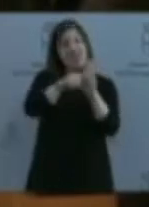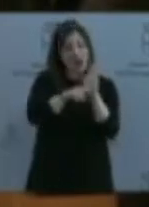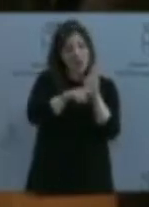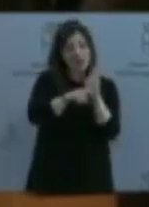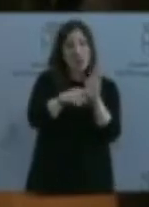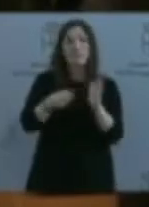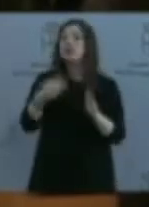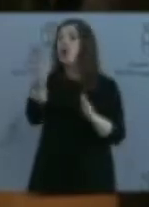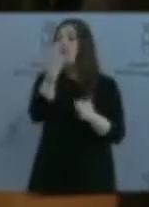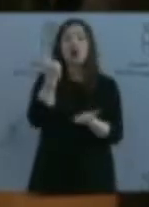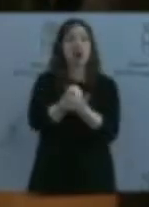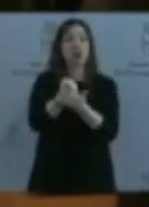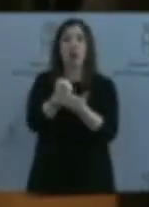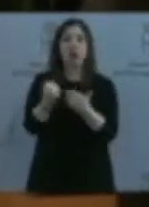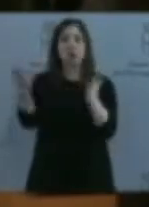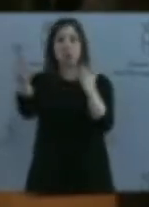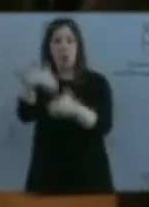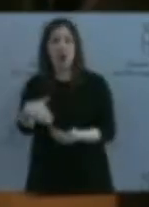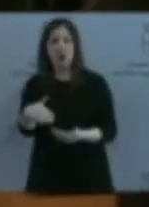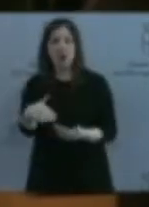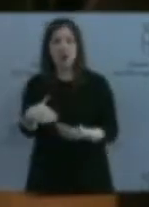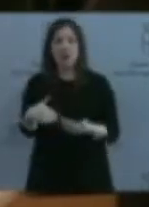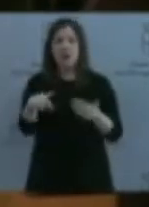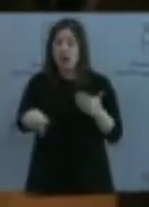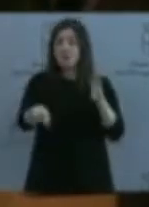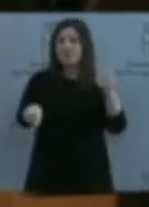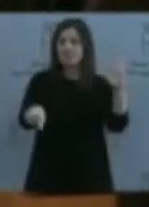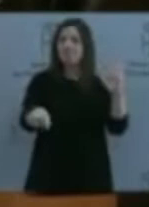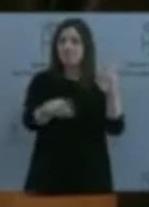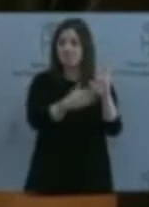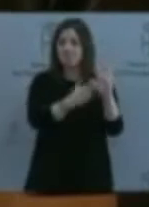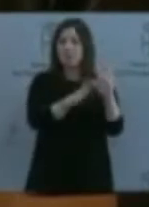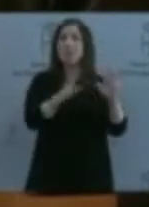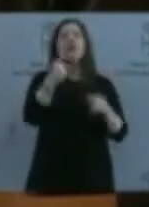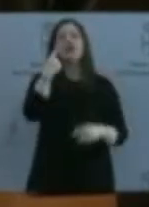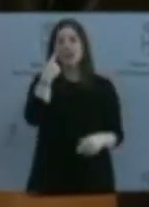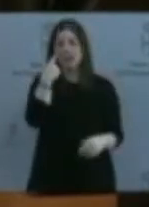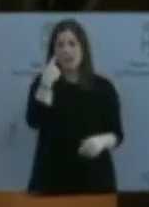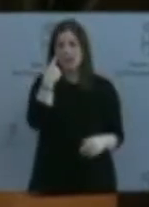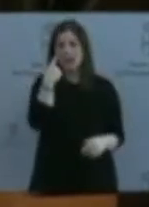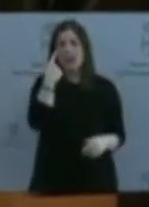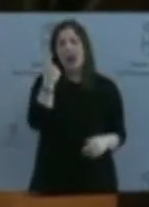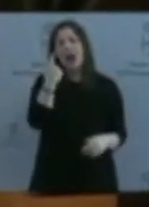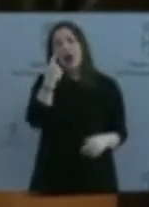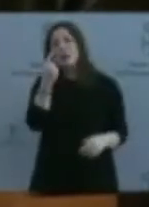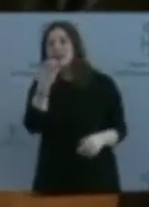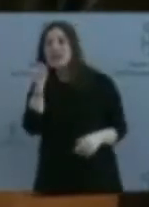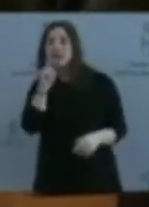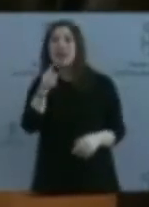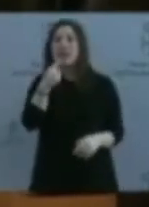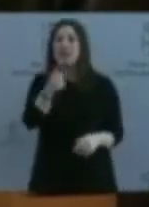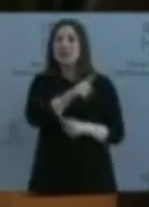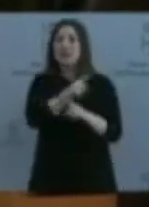están inmatriculados. Pero fíjese, vamos a ver si tampoco miente el registro de la propiedad de Chena, porque en el registro de la propiedad de Chena lo que